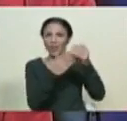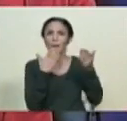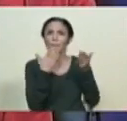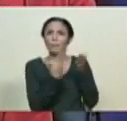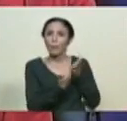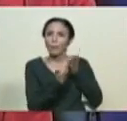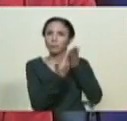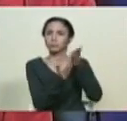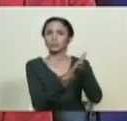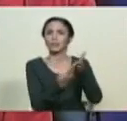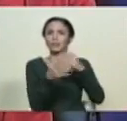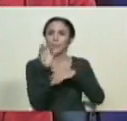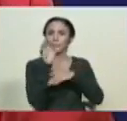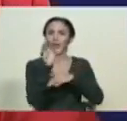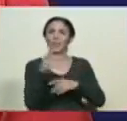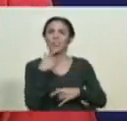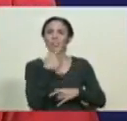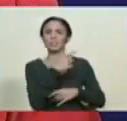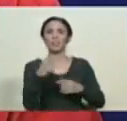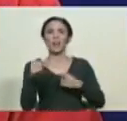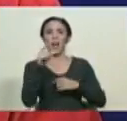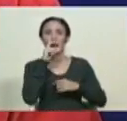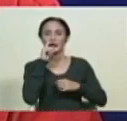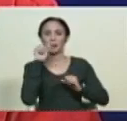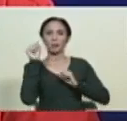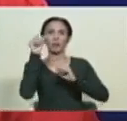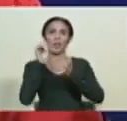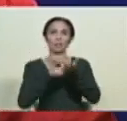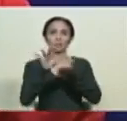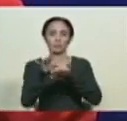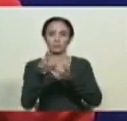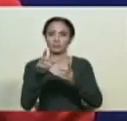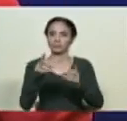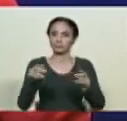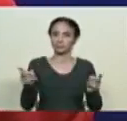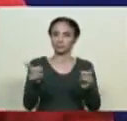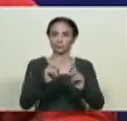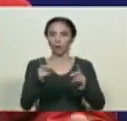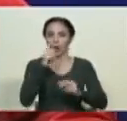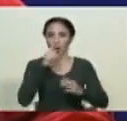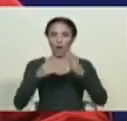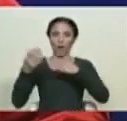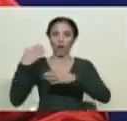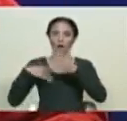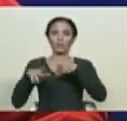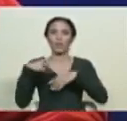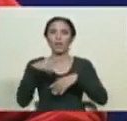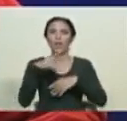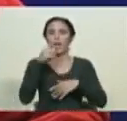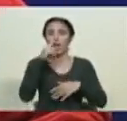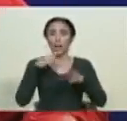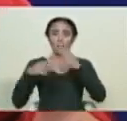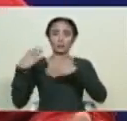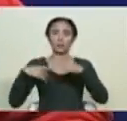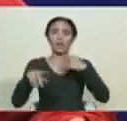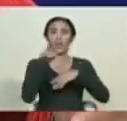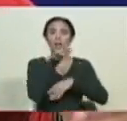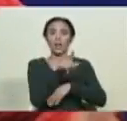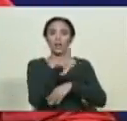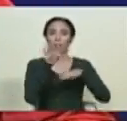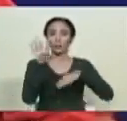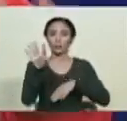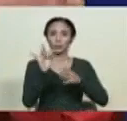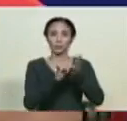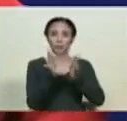país, no solo decir, Nicolás, vete ya, de que están en eso desde el día, ¿cuándo ganó Nicolás? El 14 de abril. El 13 de abril,